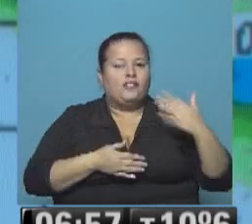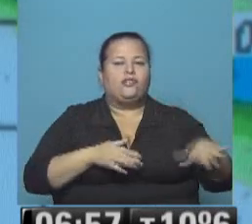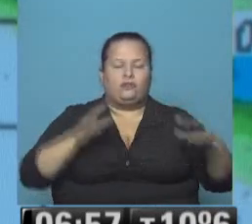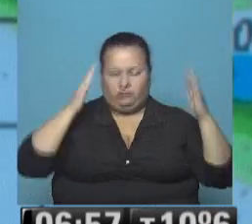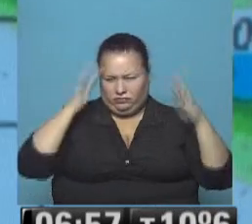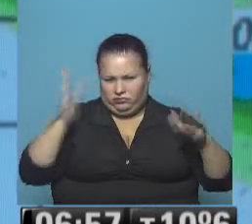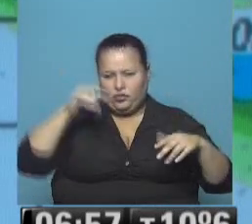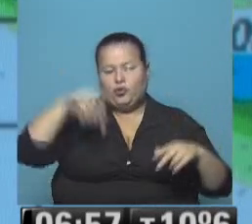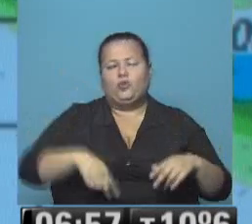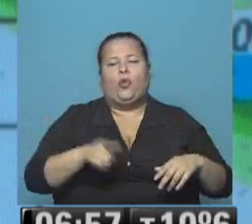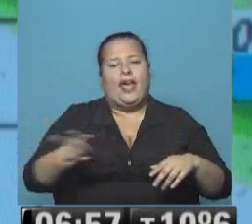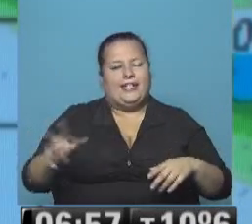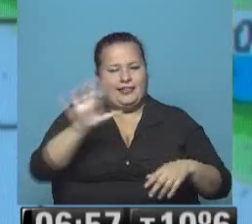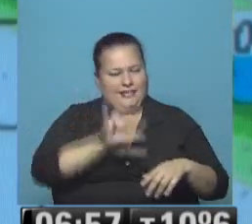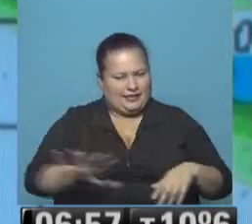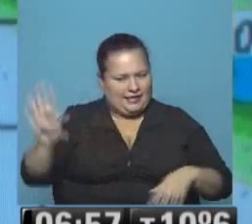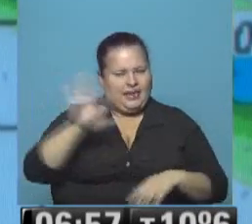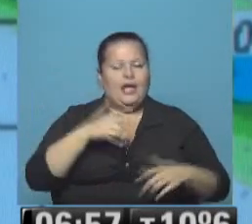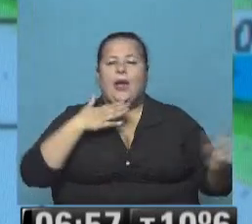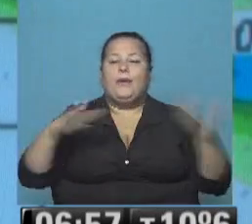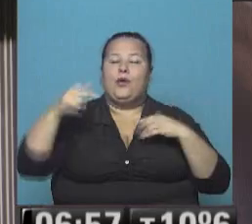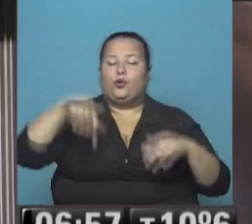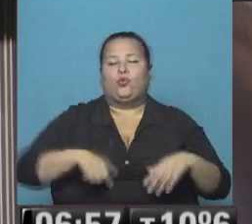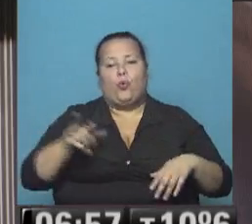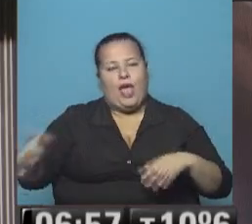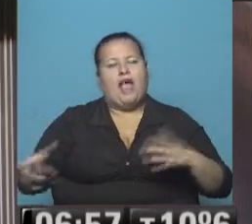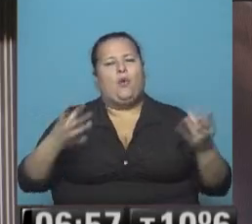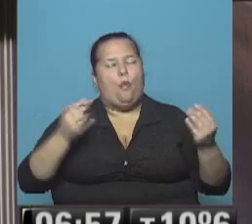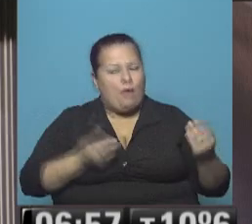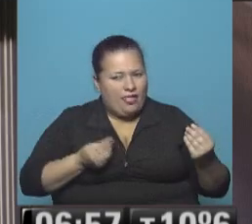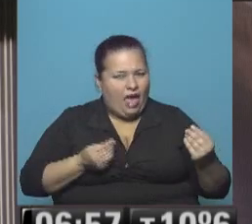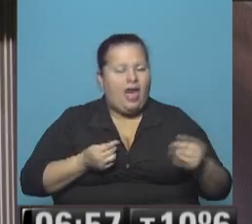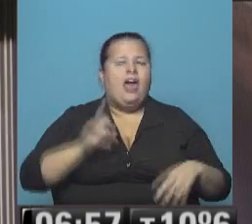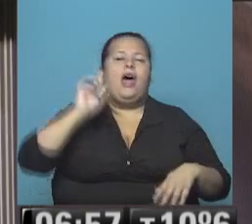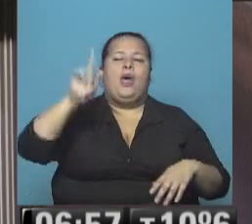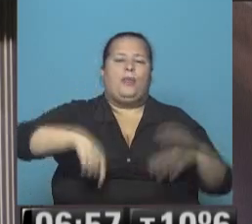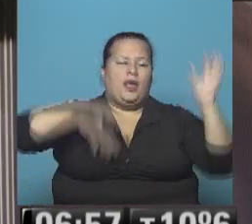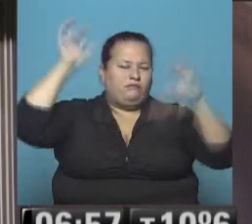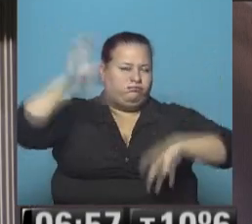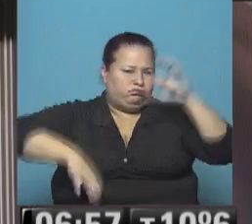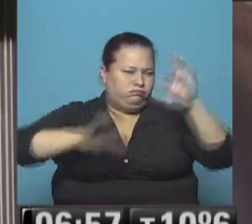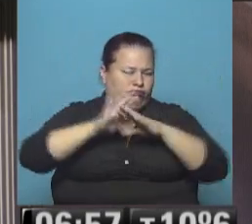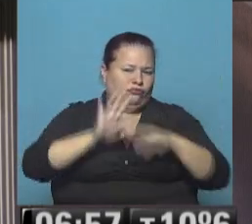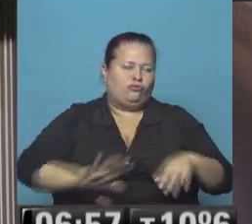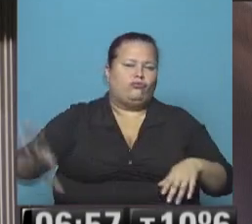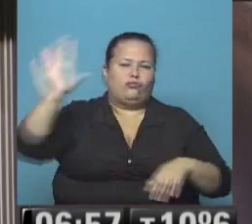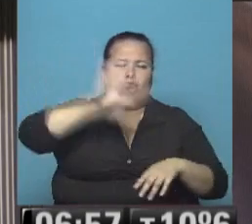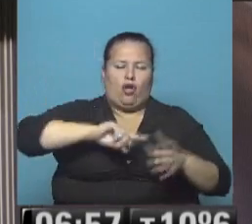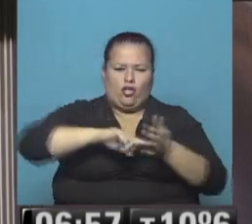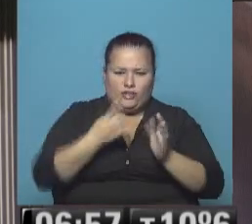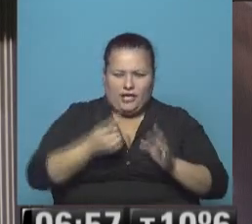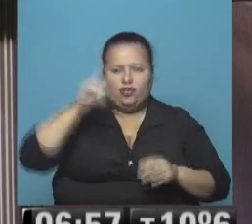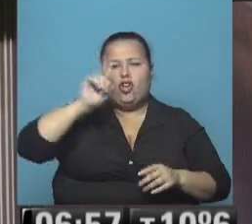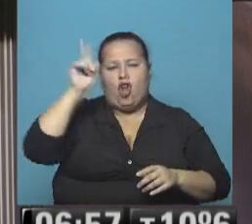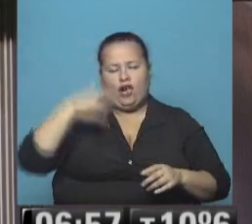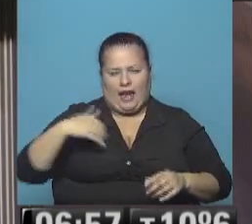intensos del cide este en toda la región y tanto viento del sureste tanta humedad va a generar precipitaciones prácticamente en toda la zona central y